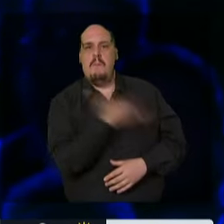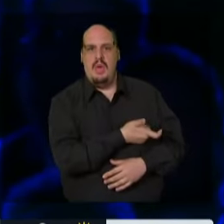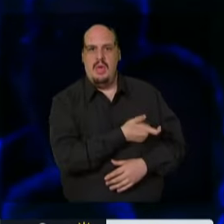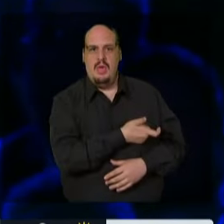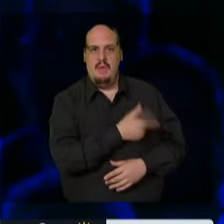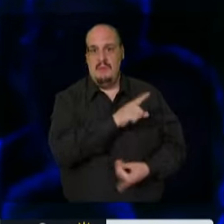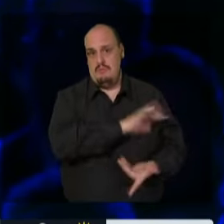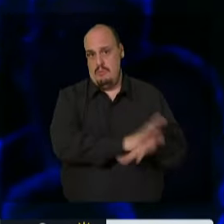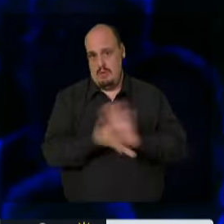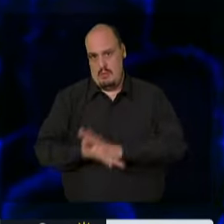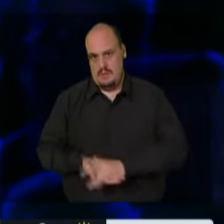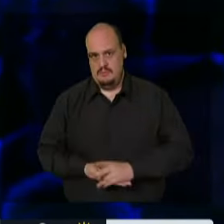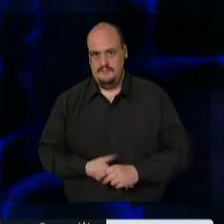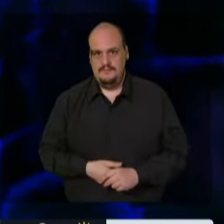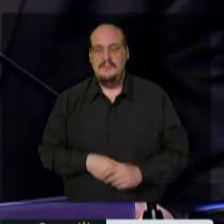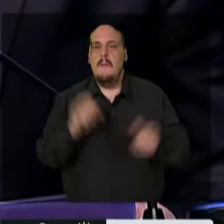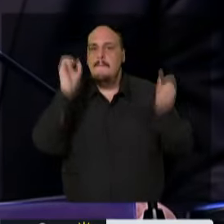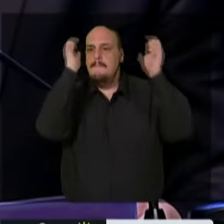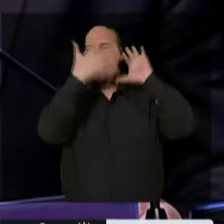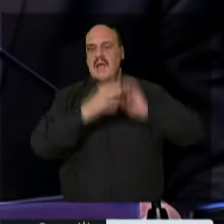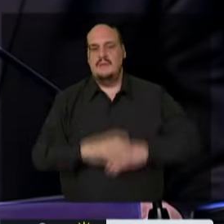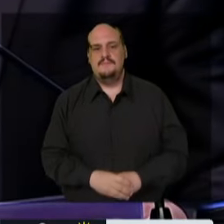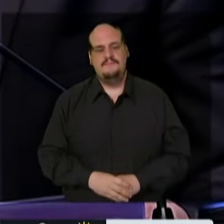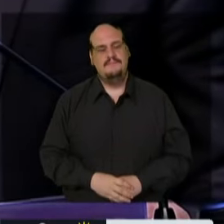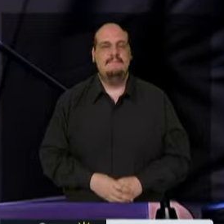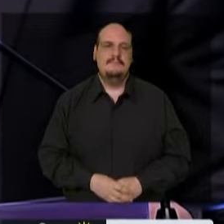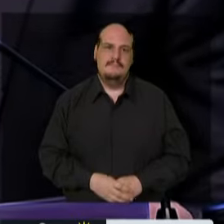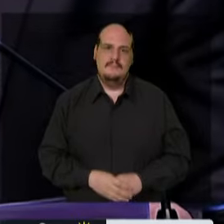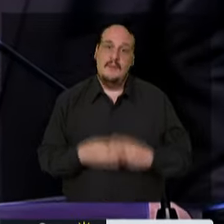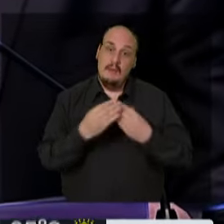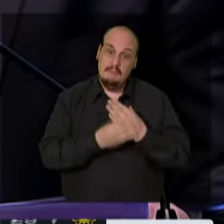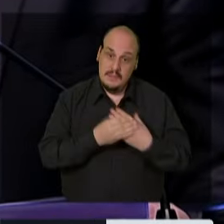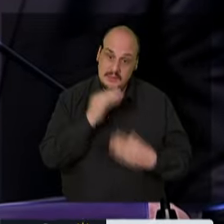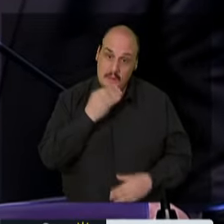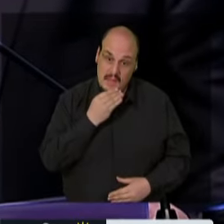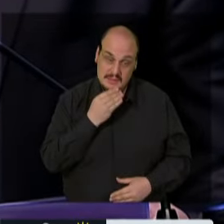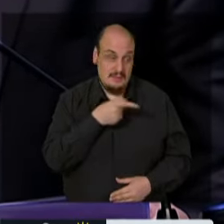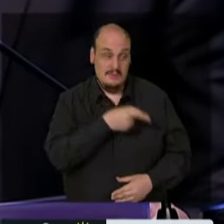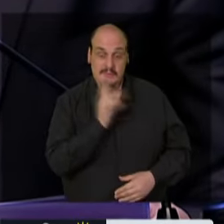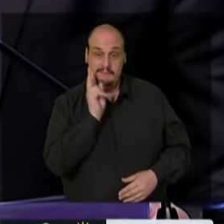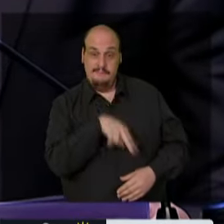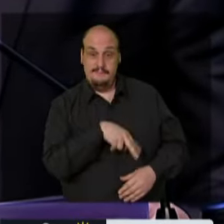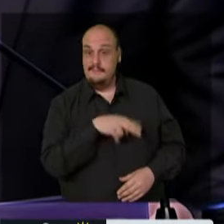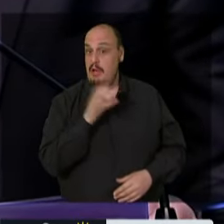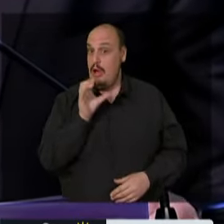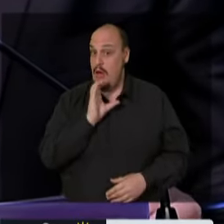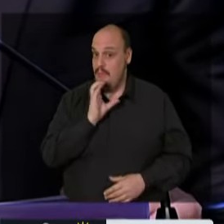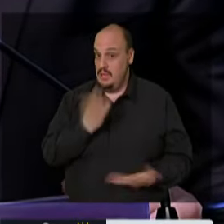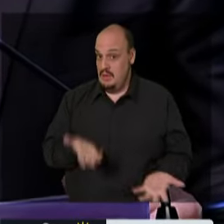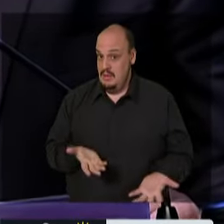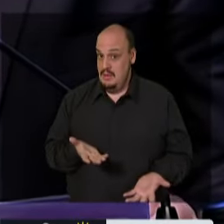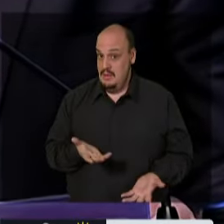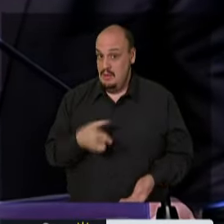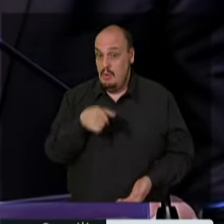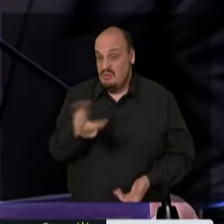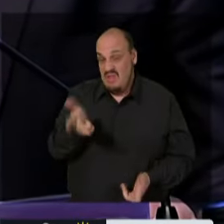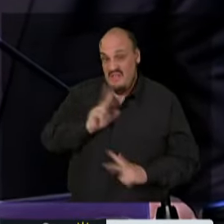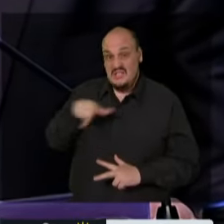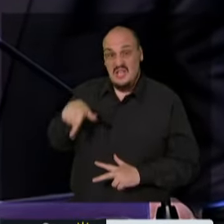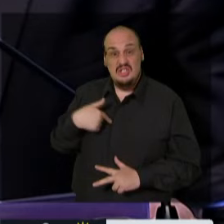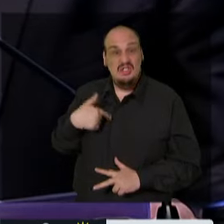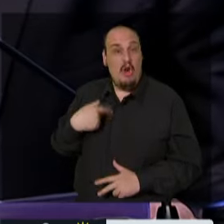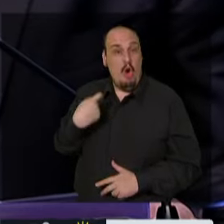a réplica. Javier Milei. Ministro Massa, la verdad que usted causa mucha gracia. Viene a hablar de que yo quiero llevar a las